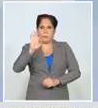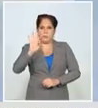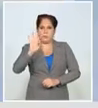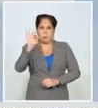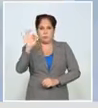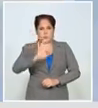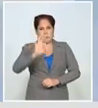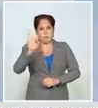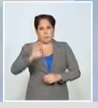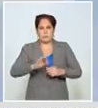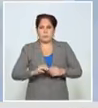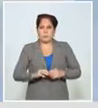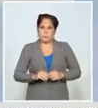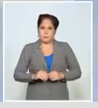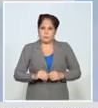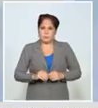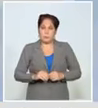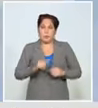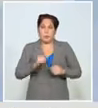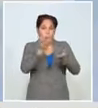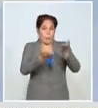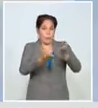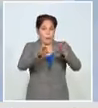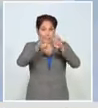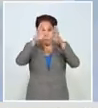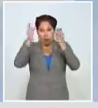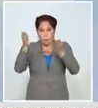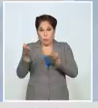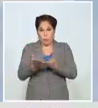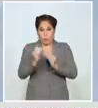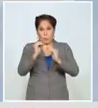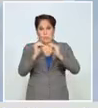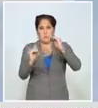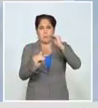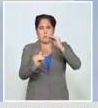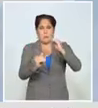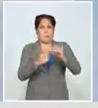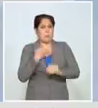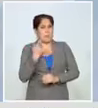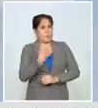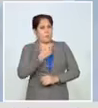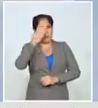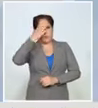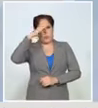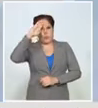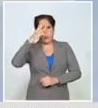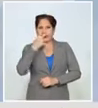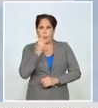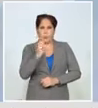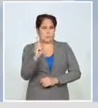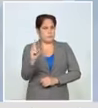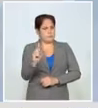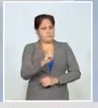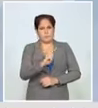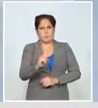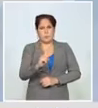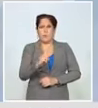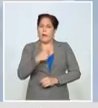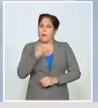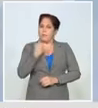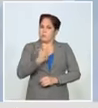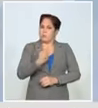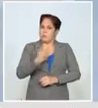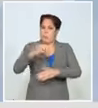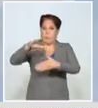0,58%, que comparada con el mundo es inferior, el mundo con 2,20 y la región de las